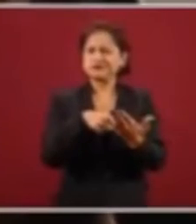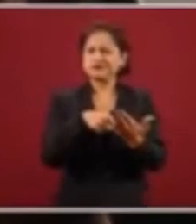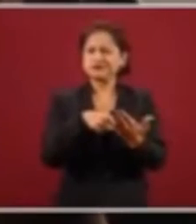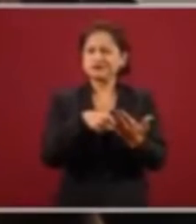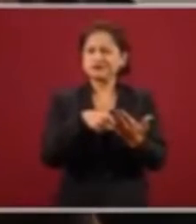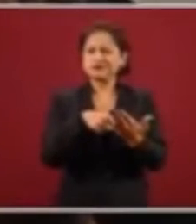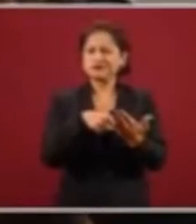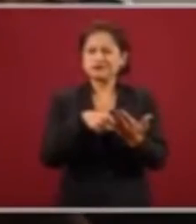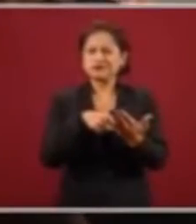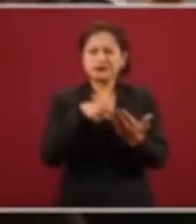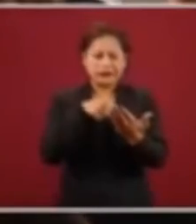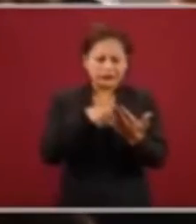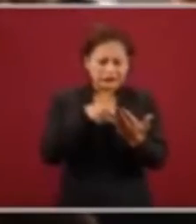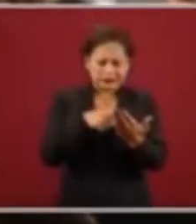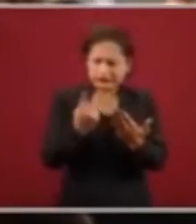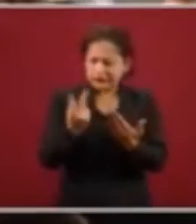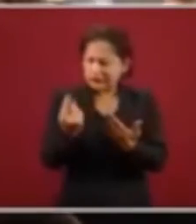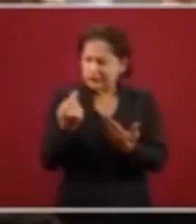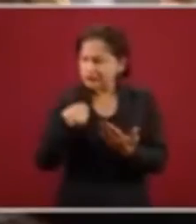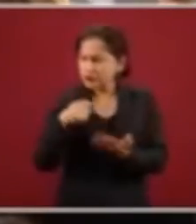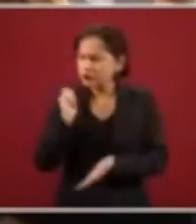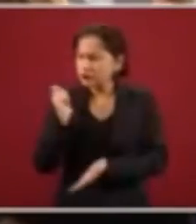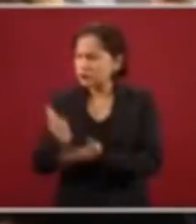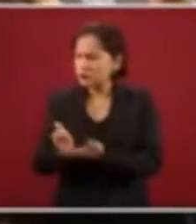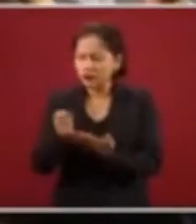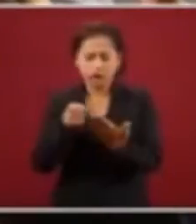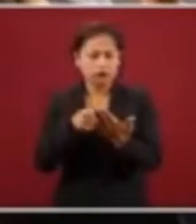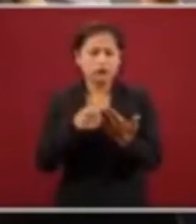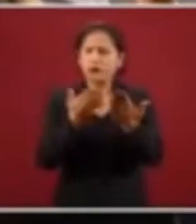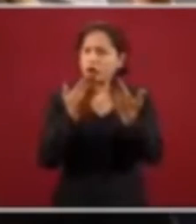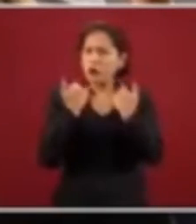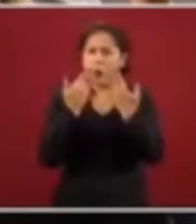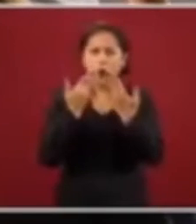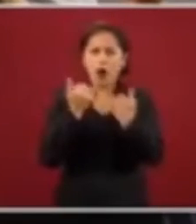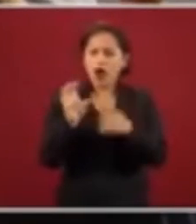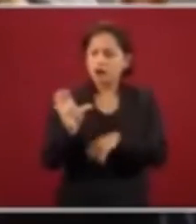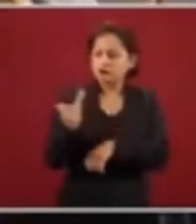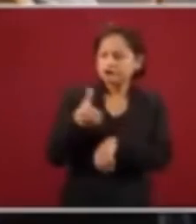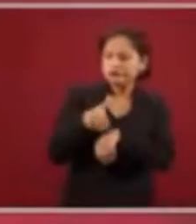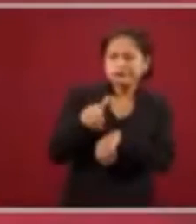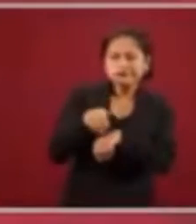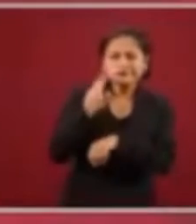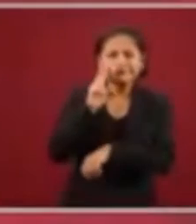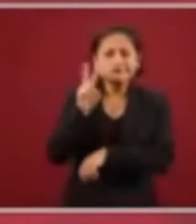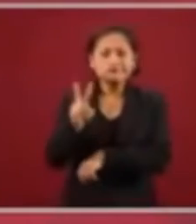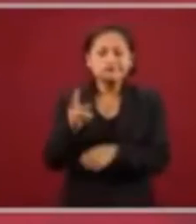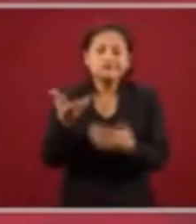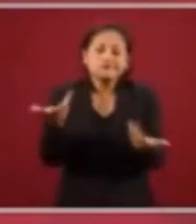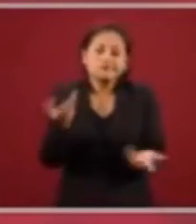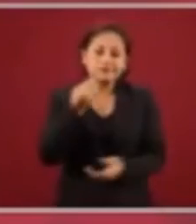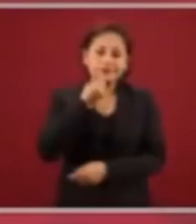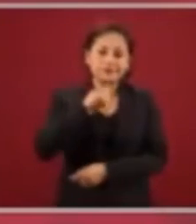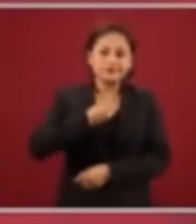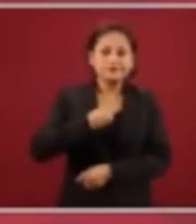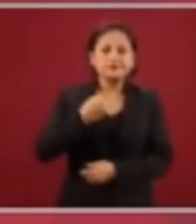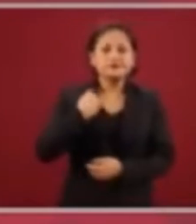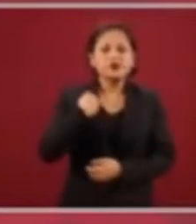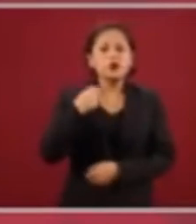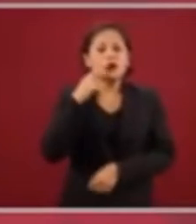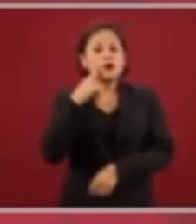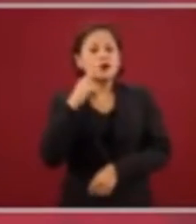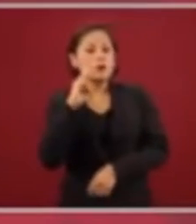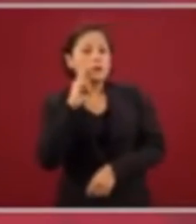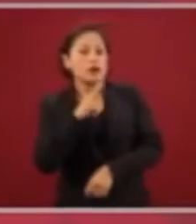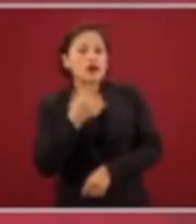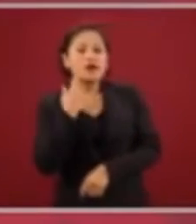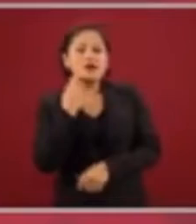de un paquete no está ese canal. Entonces lo estuve informándome por internet